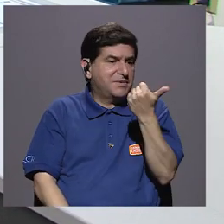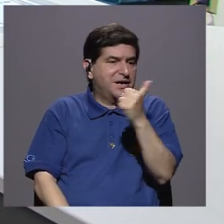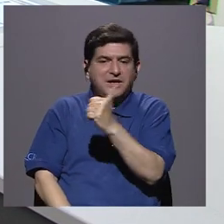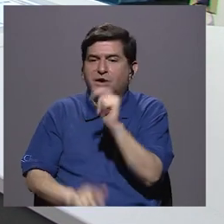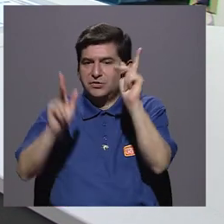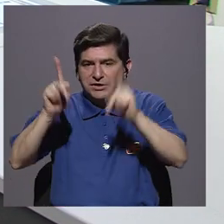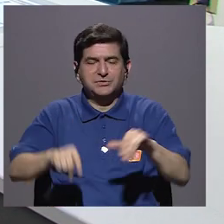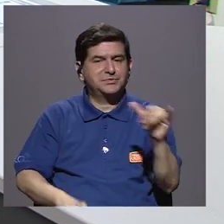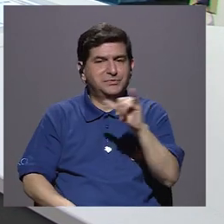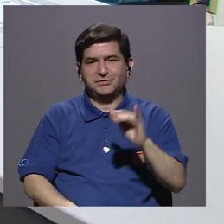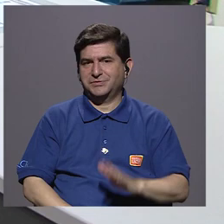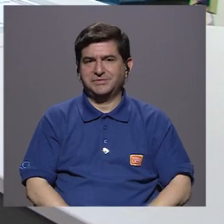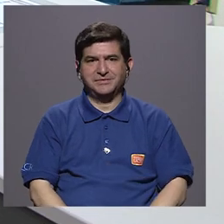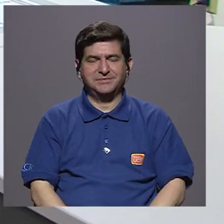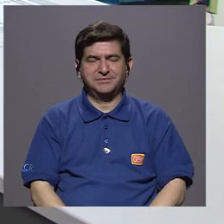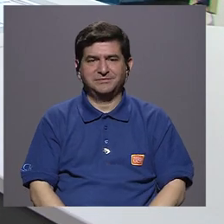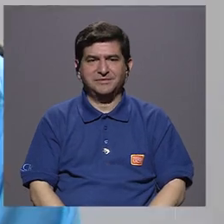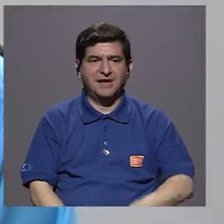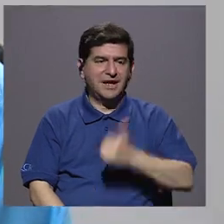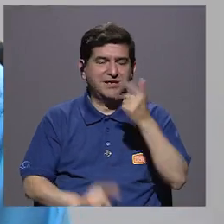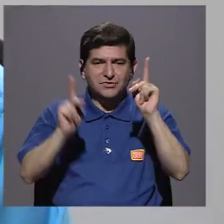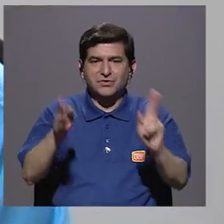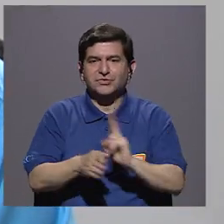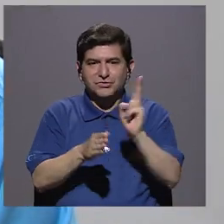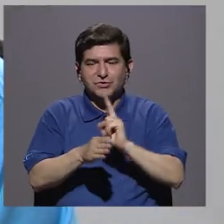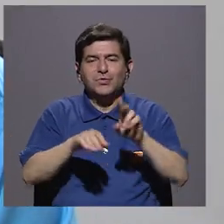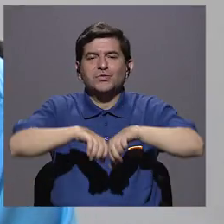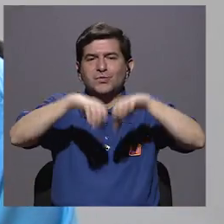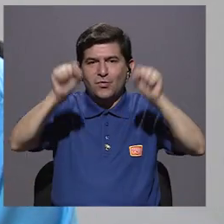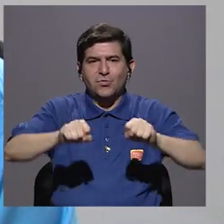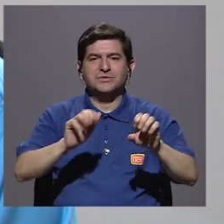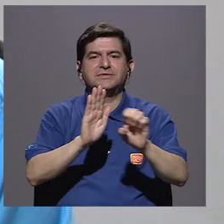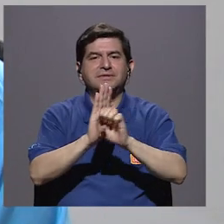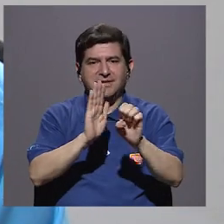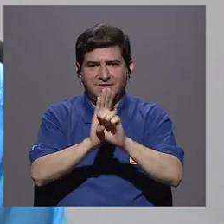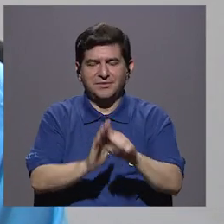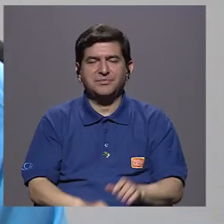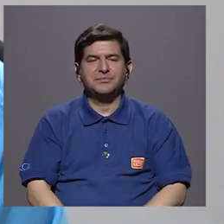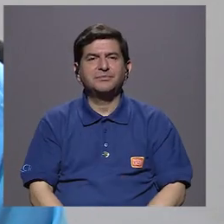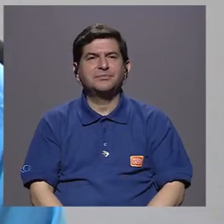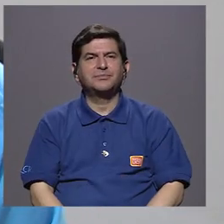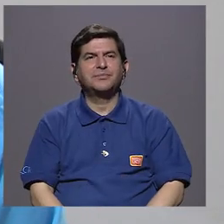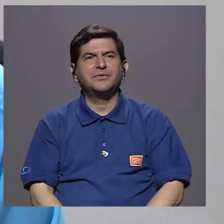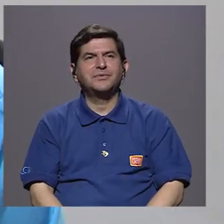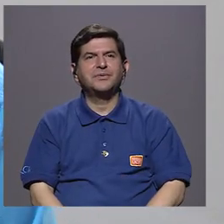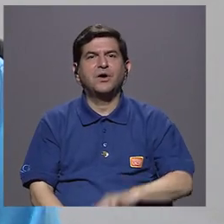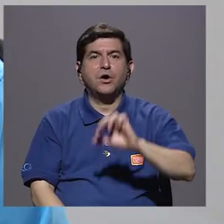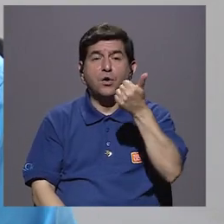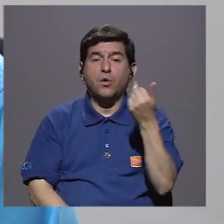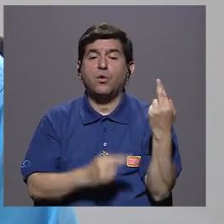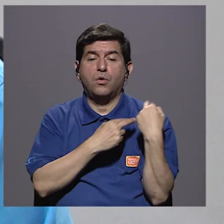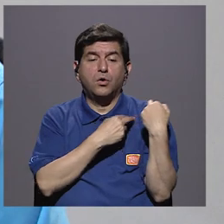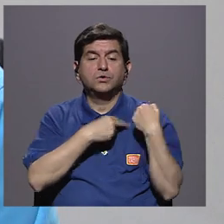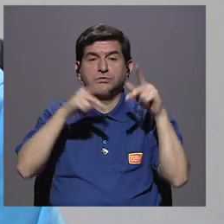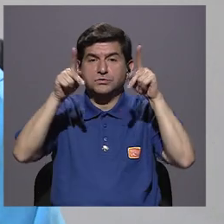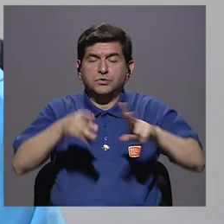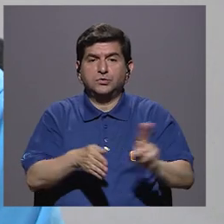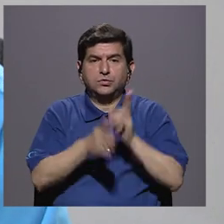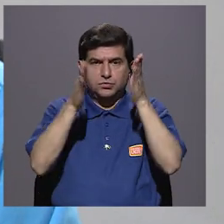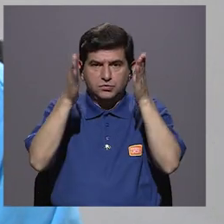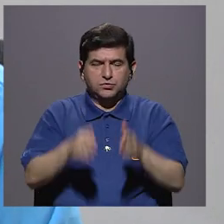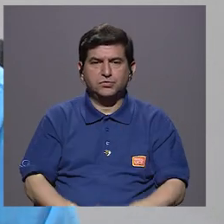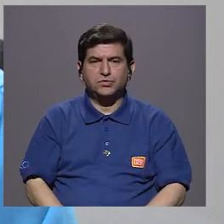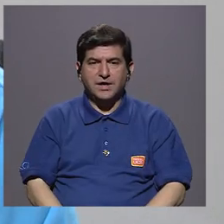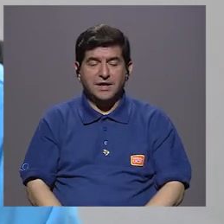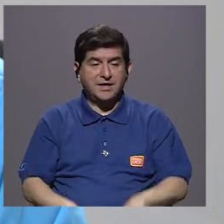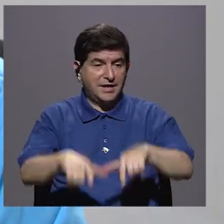demás, y a los demás consumidores, a los demás usuarios. Por ejemplo, tenemos otro deber de las personas usuarias